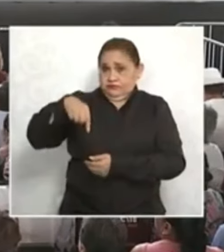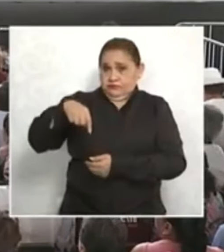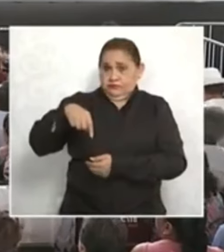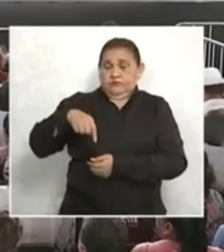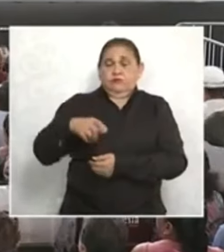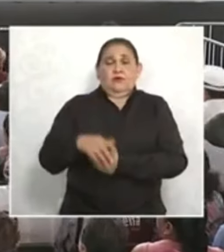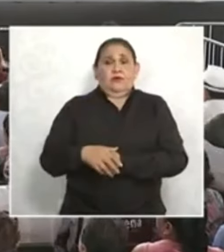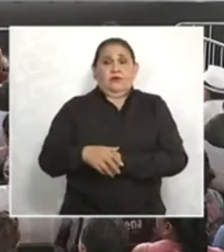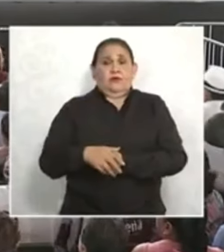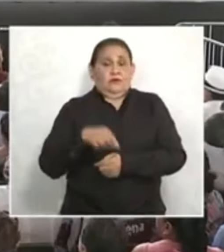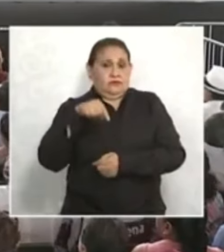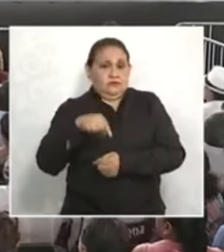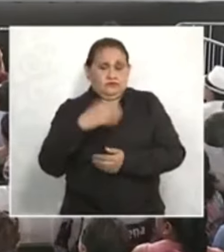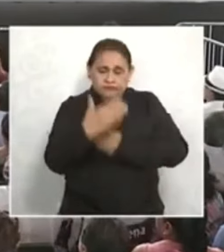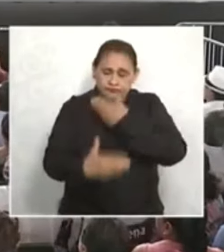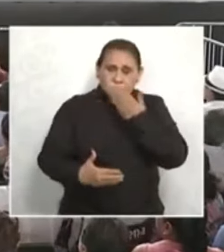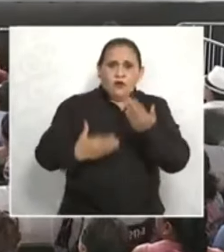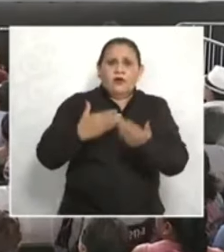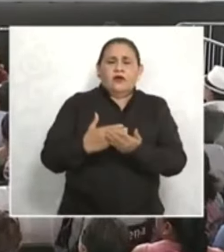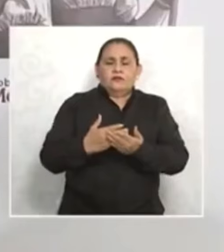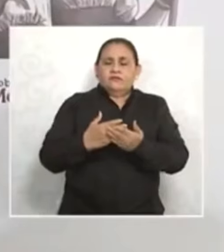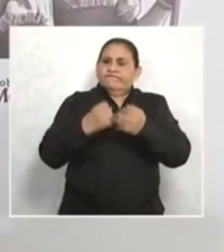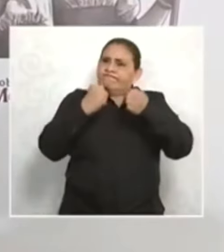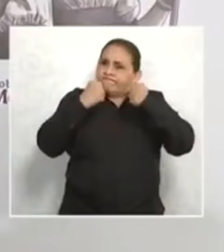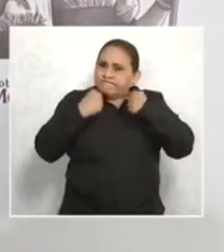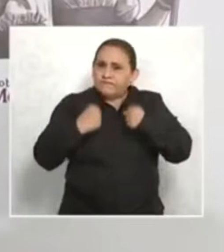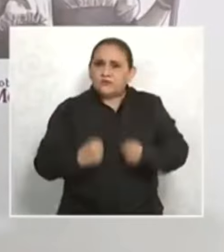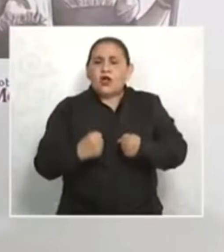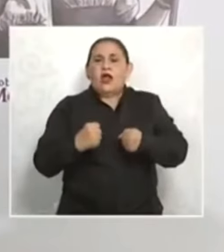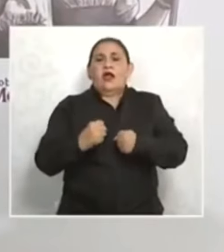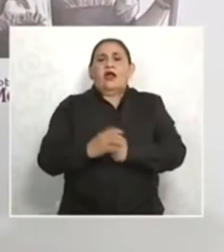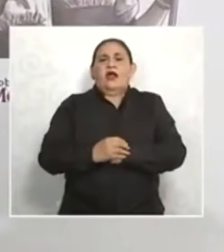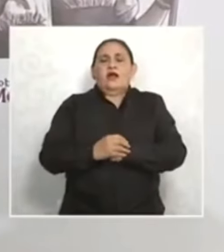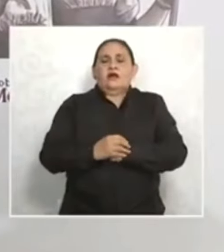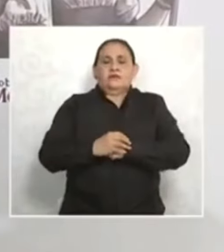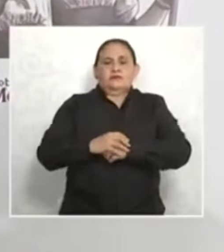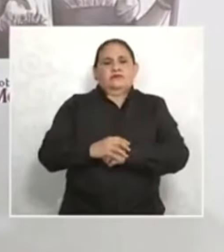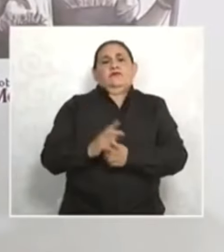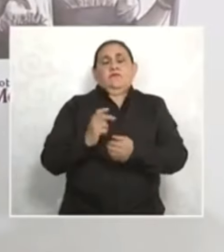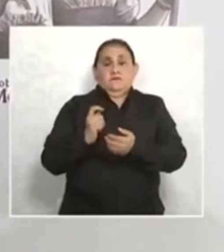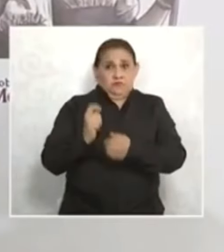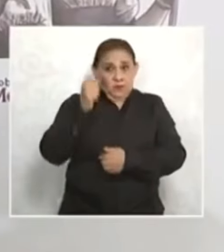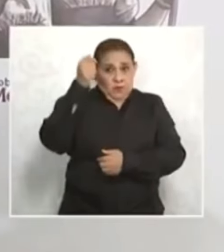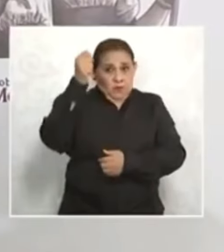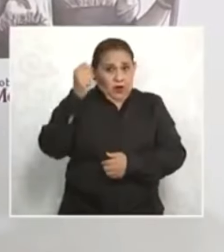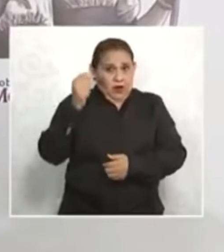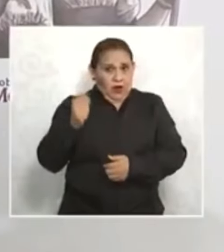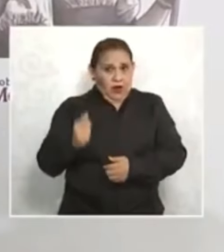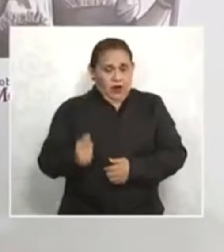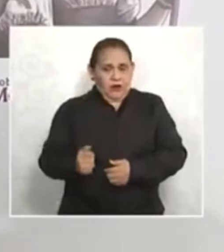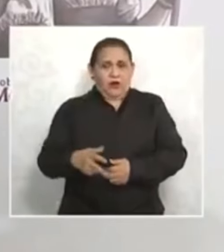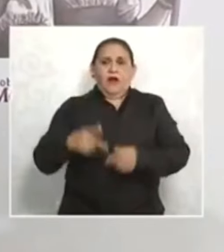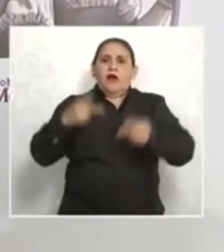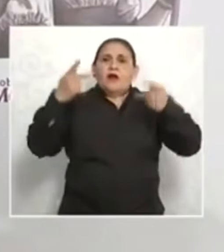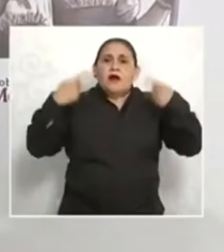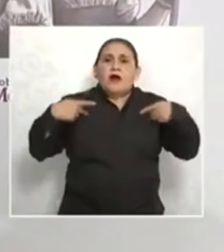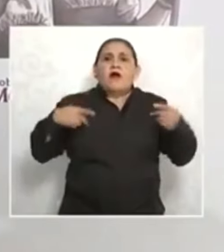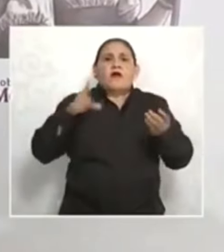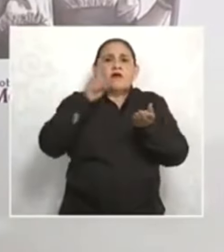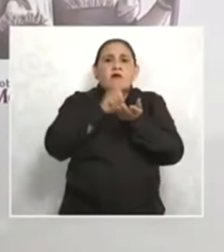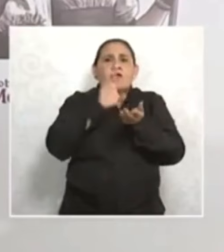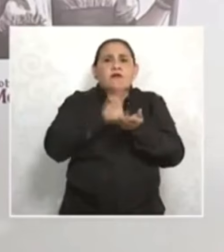el convenio que garantizará la universalidad de la pensión para personas con discapacidad.